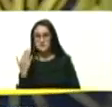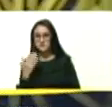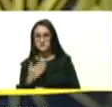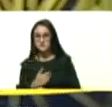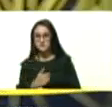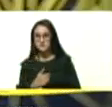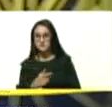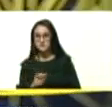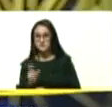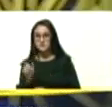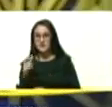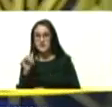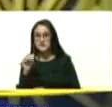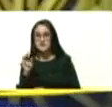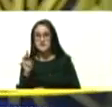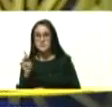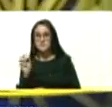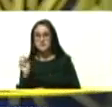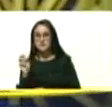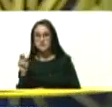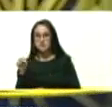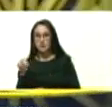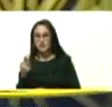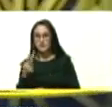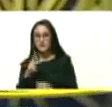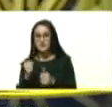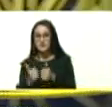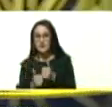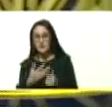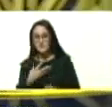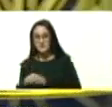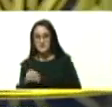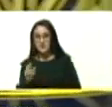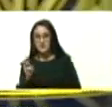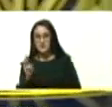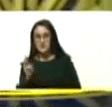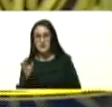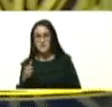precisamente con Gibson Rivero, vicepresidente de Pescabén,